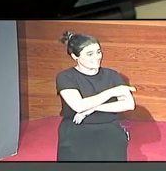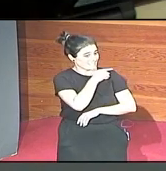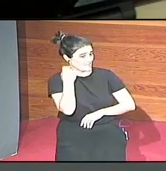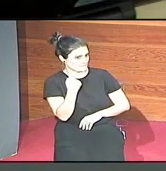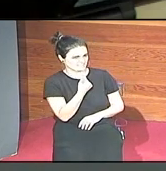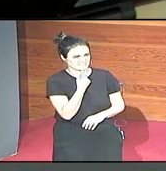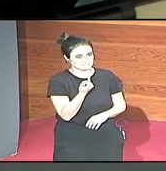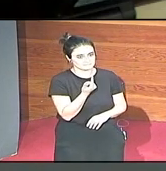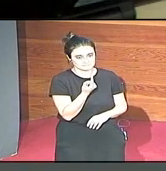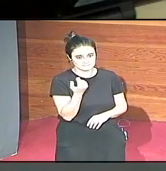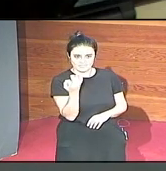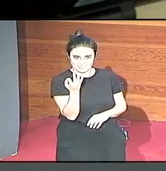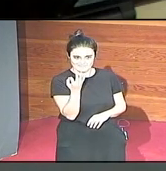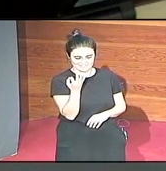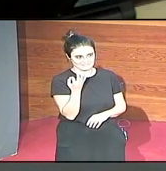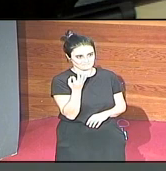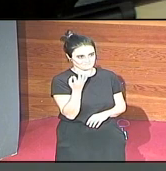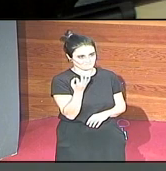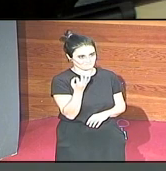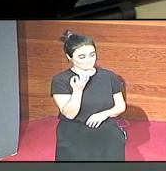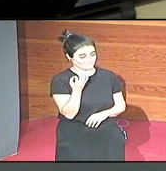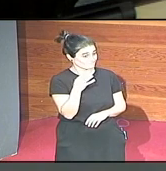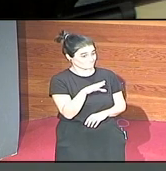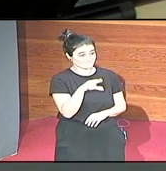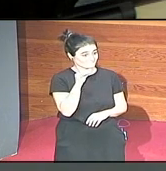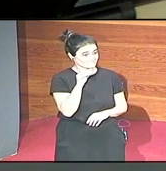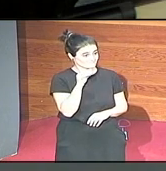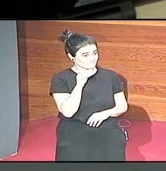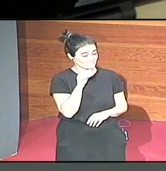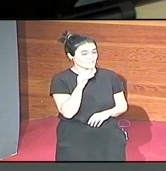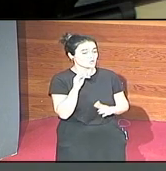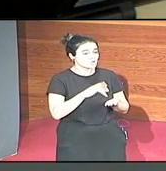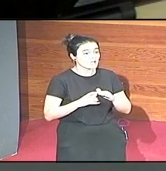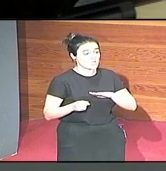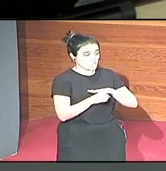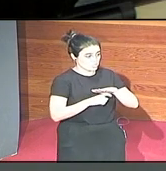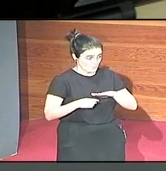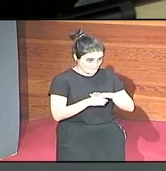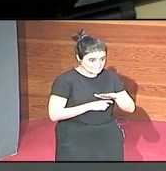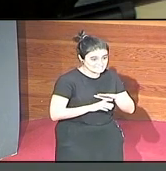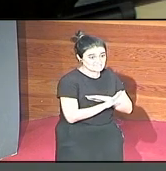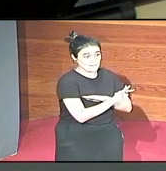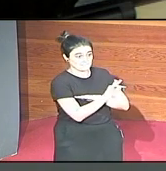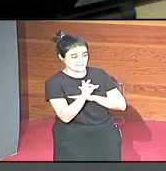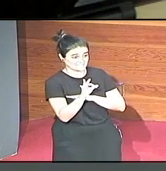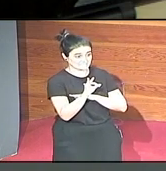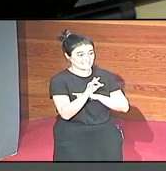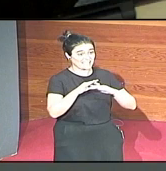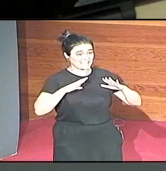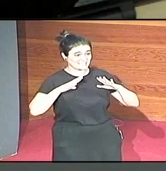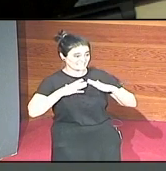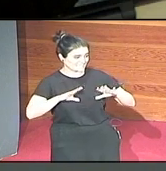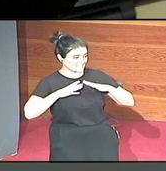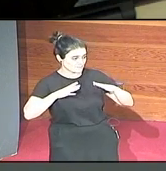a la idea de que tanto la ocupación del Donbass como la anexión de Crimea